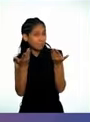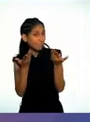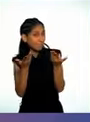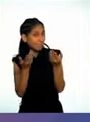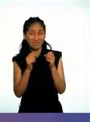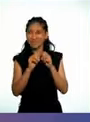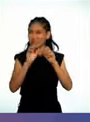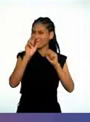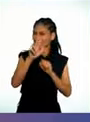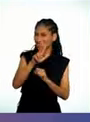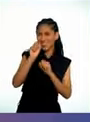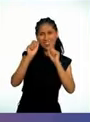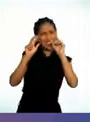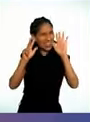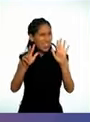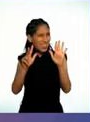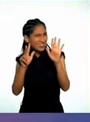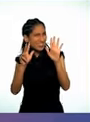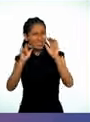gates